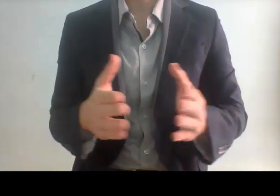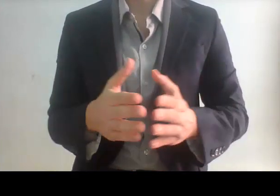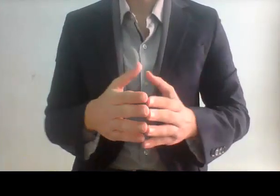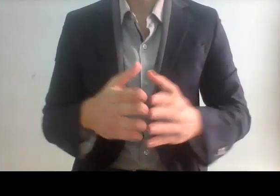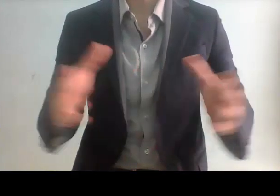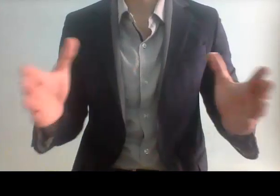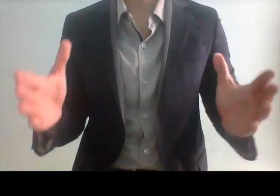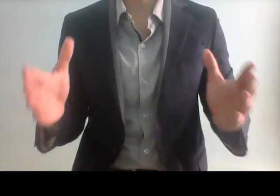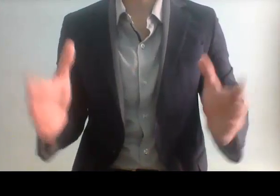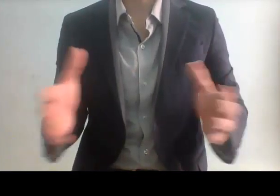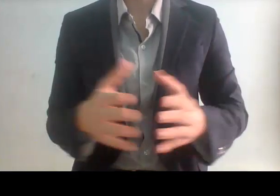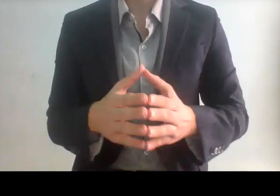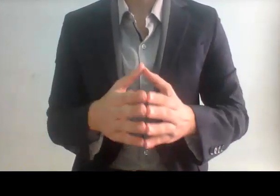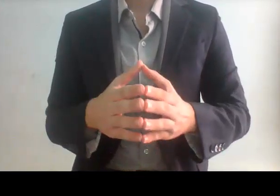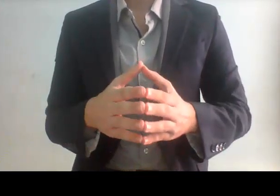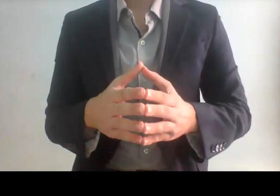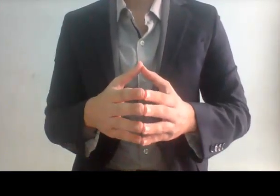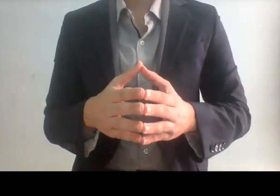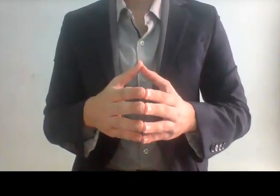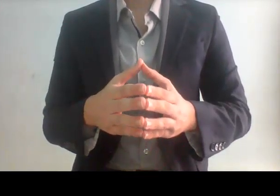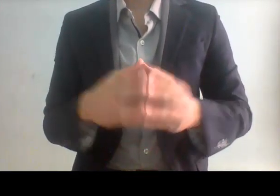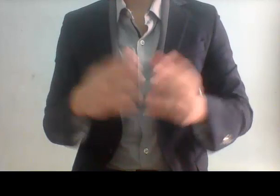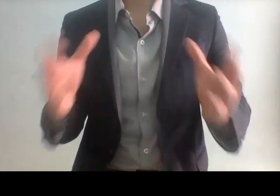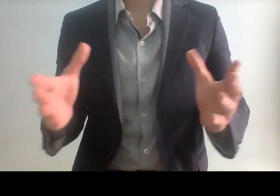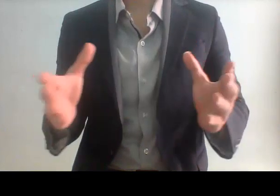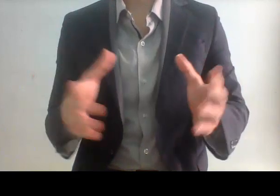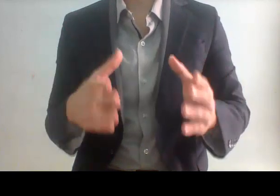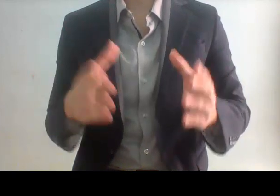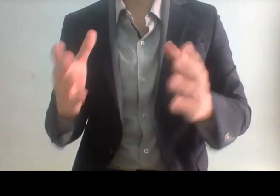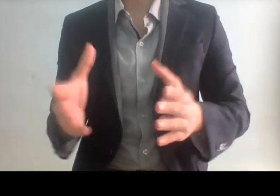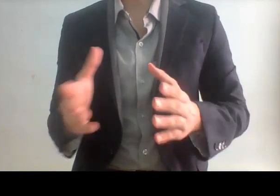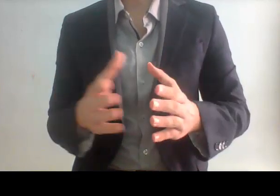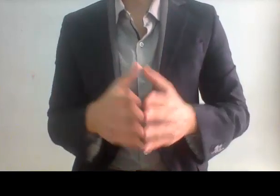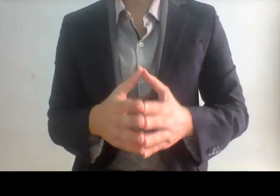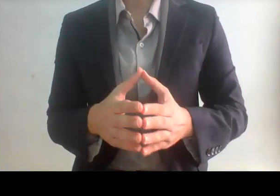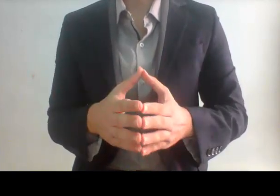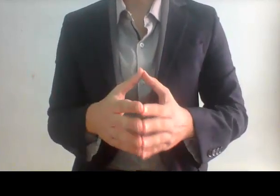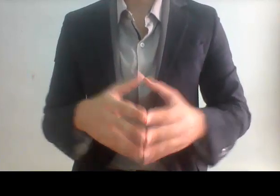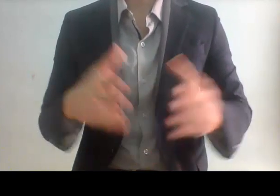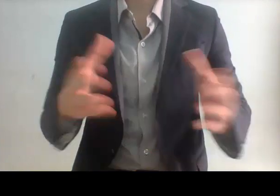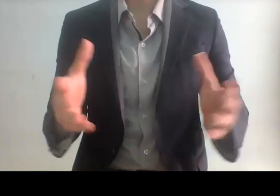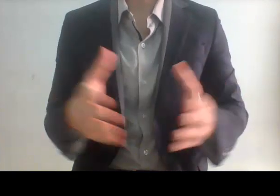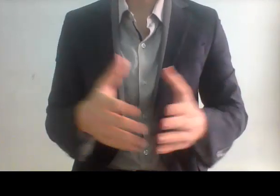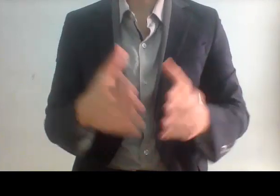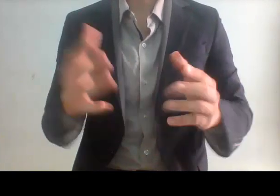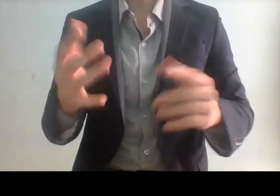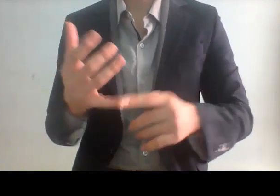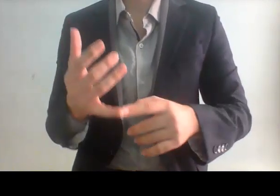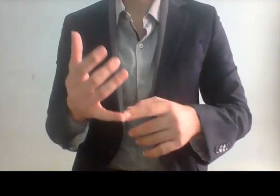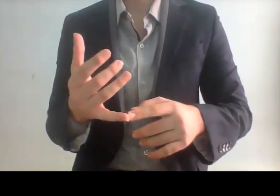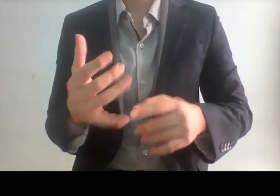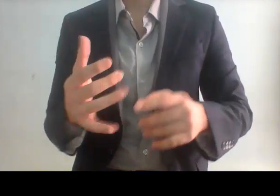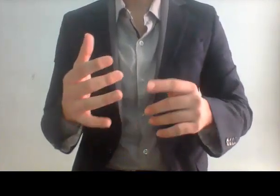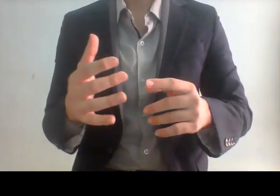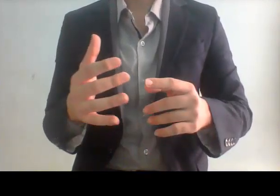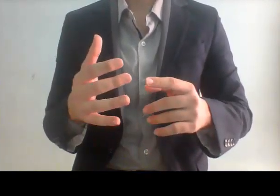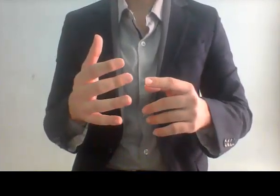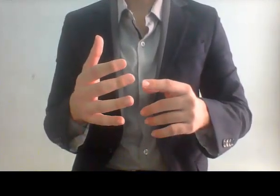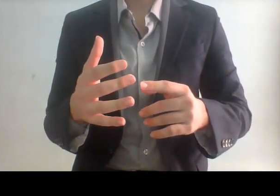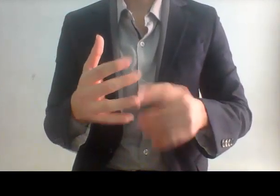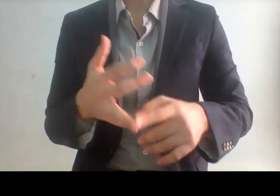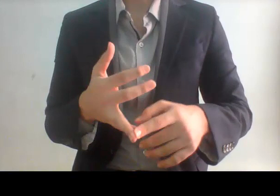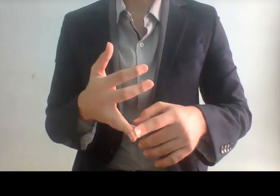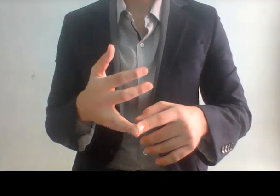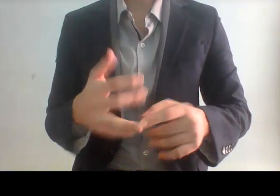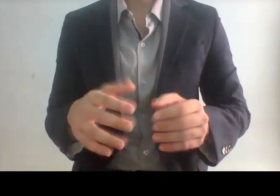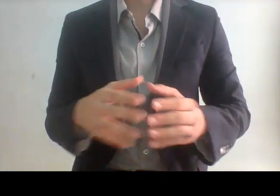ilegales relacionadas con actividades económicas. ¿En qué sentido relacionadas con actividades económicas? Por ejemplo, que desviaban recursos, que